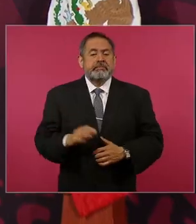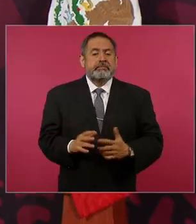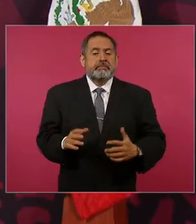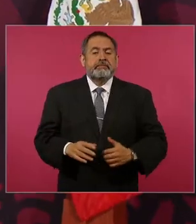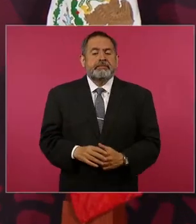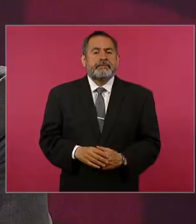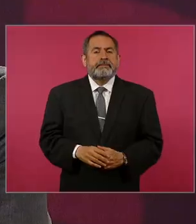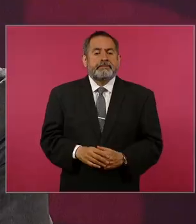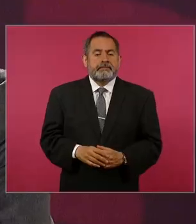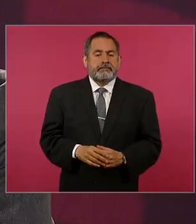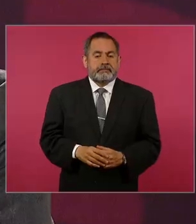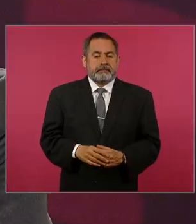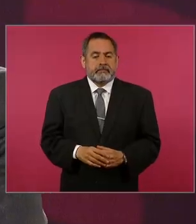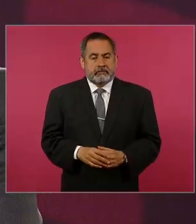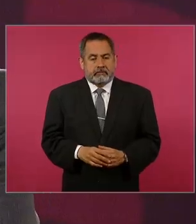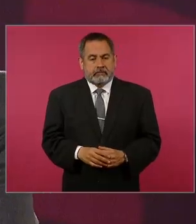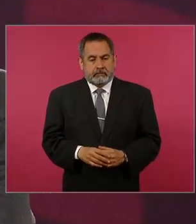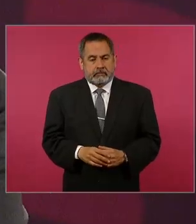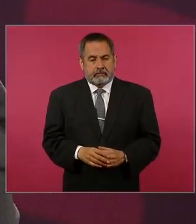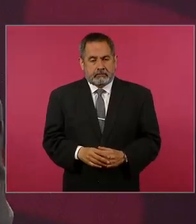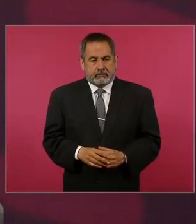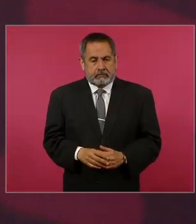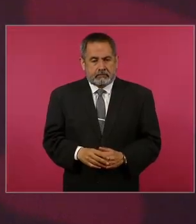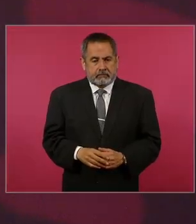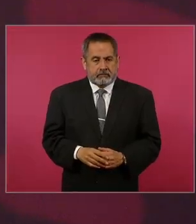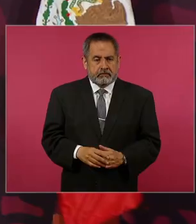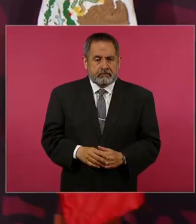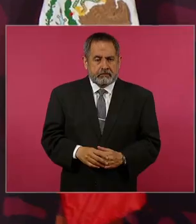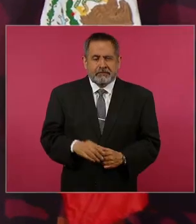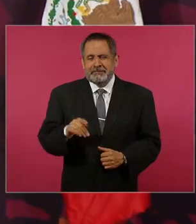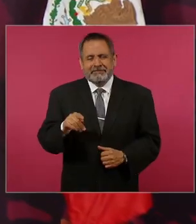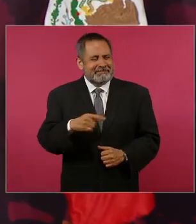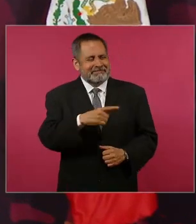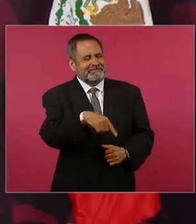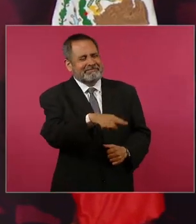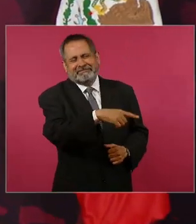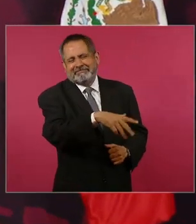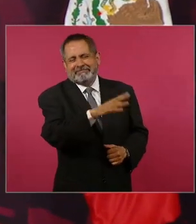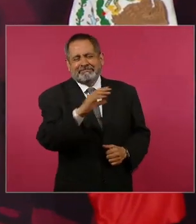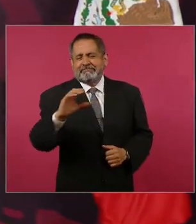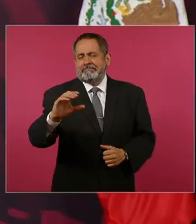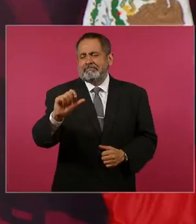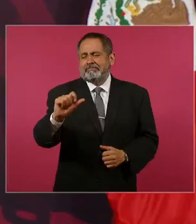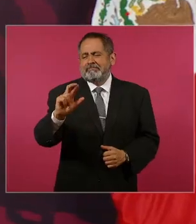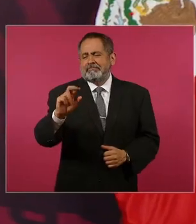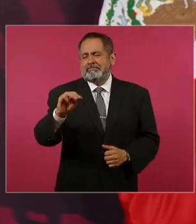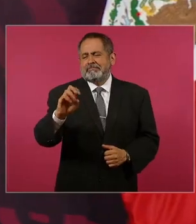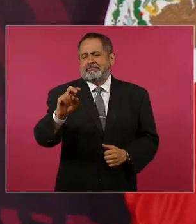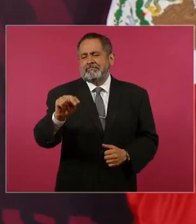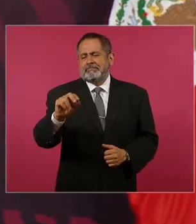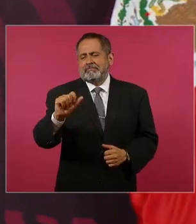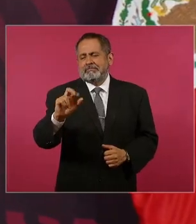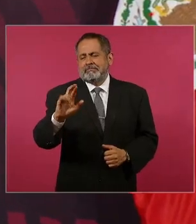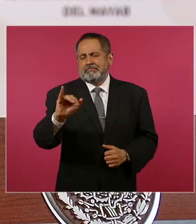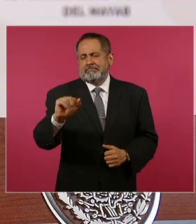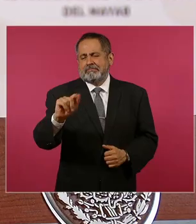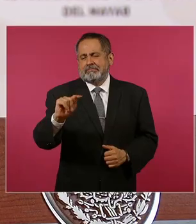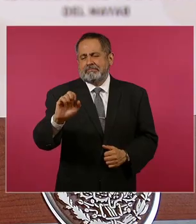Además, para los que andan ahí como Carmen Aristegui, que dice que